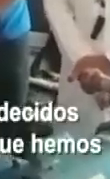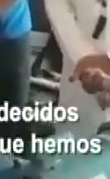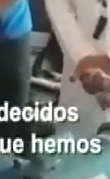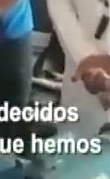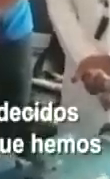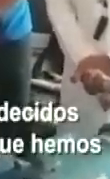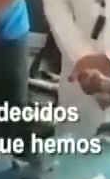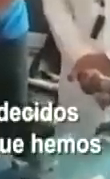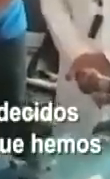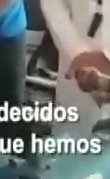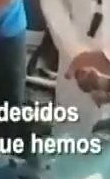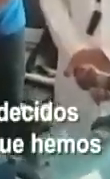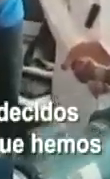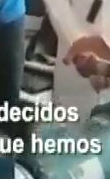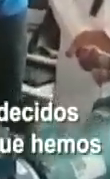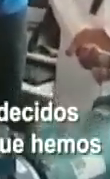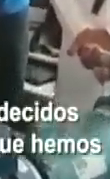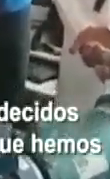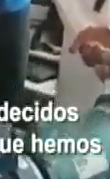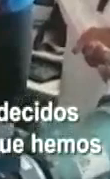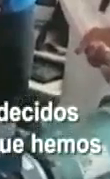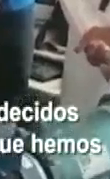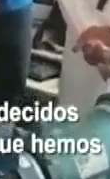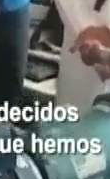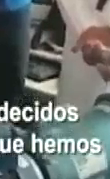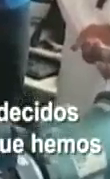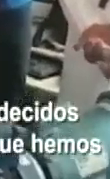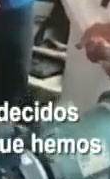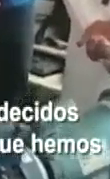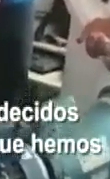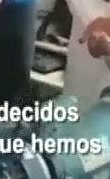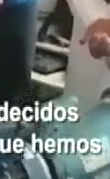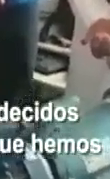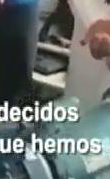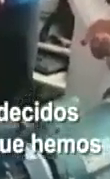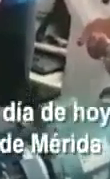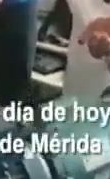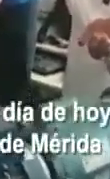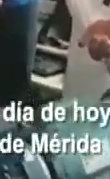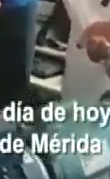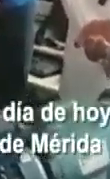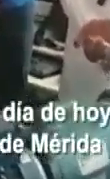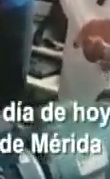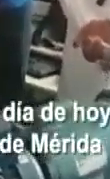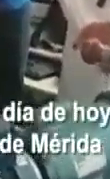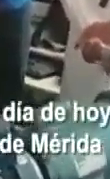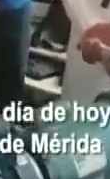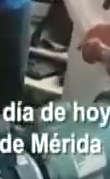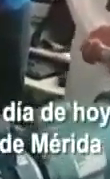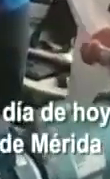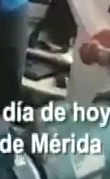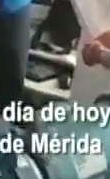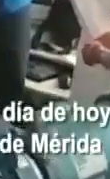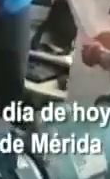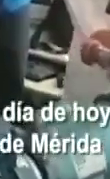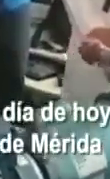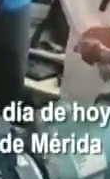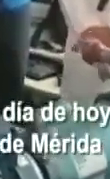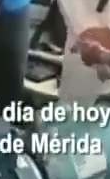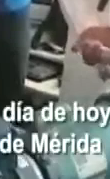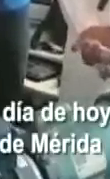Mérida, agradecidos profundamente por la respuesta inmediata que hemos recibido a través de la aplicación